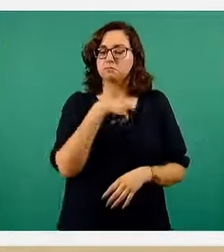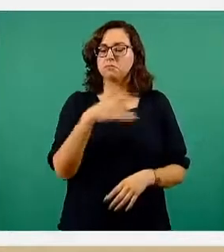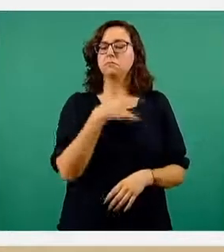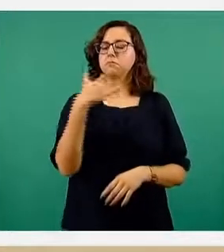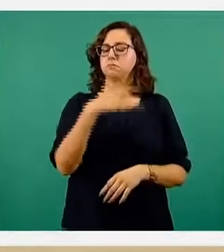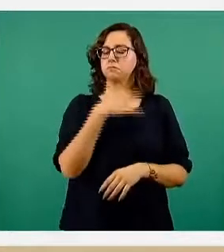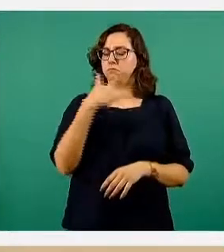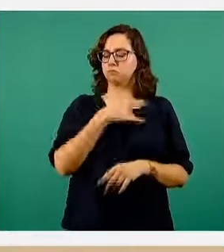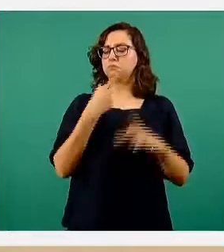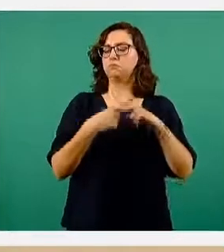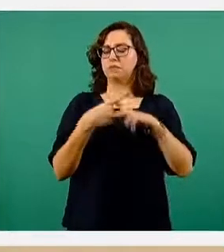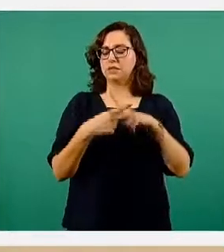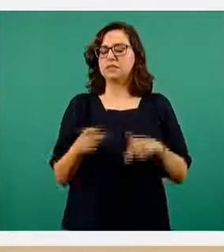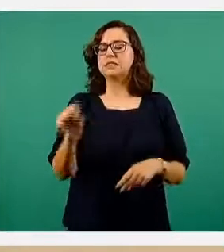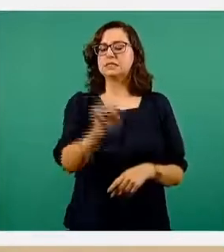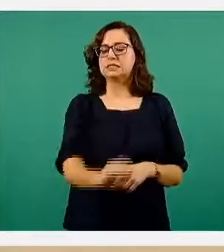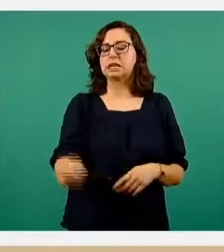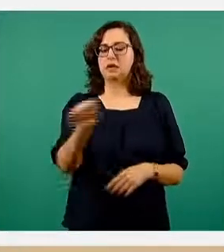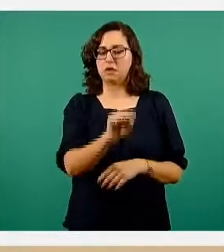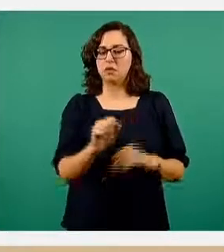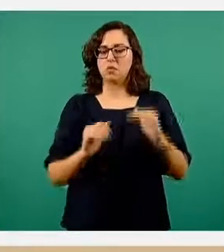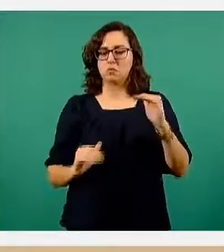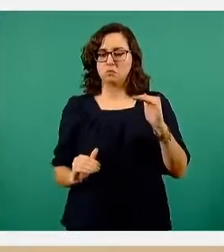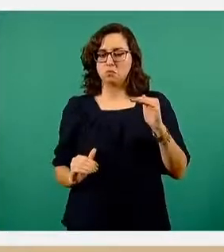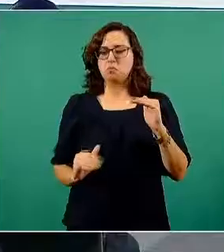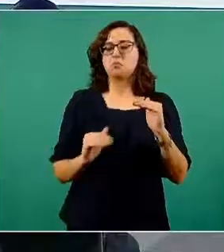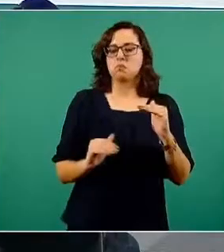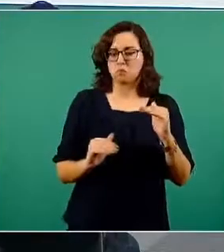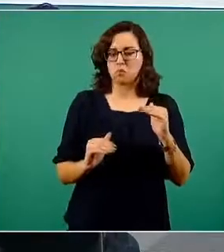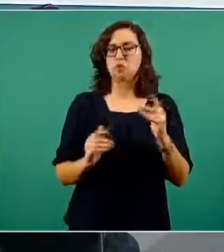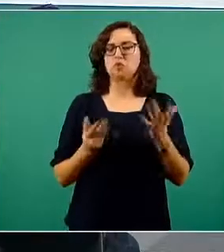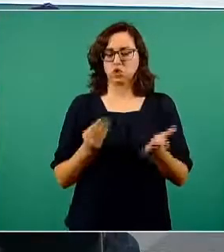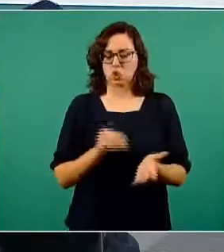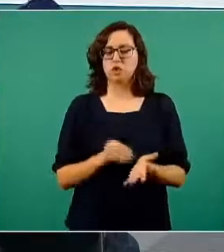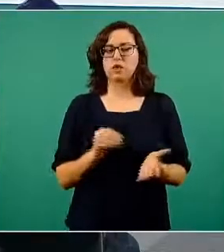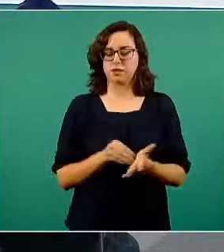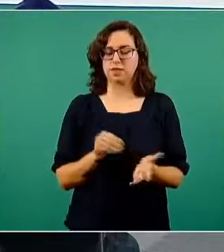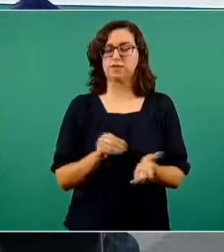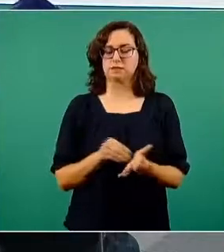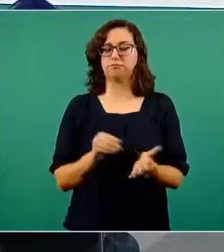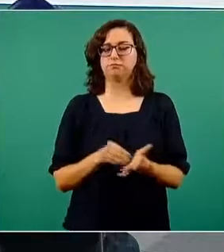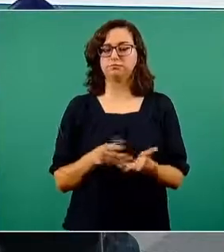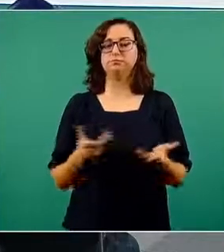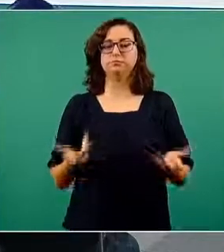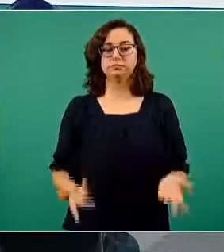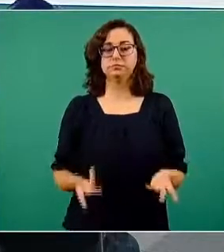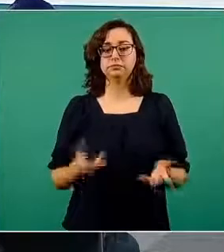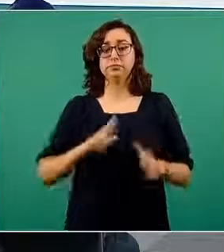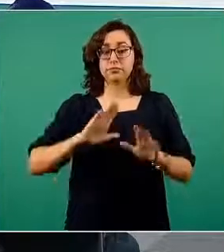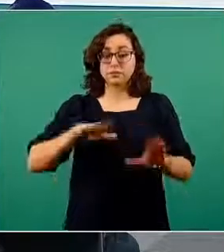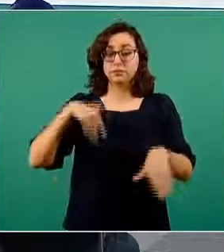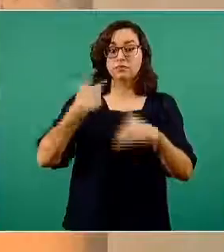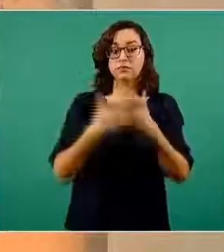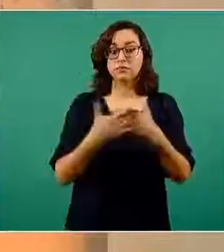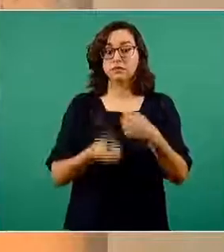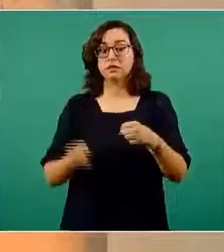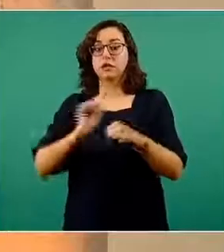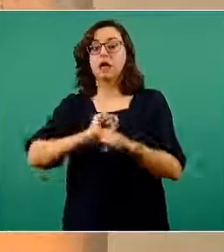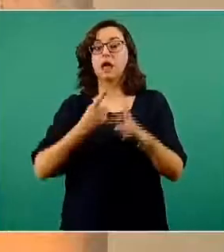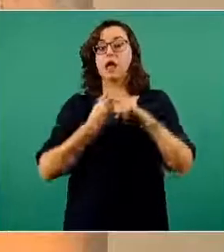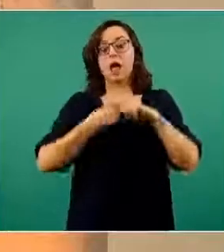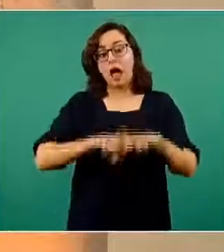semana terminaremos cerrando todavía con un descenso, y bueno, pues estaremos expectantes para ver cómo abre la siguiente